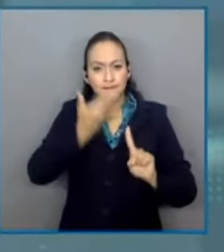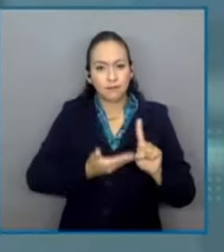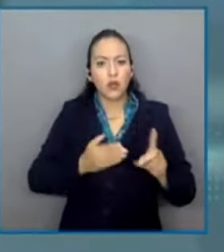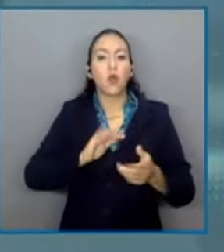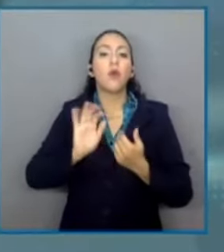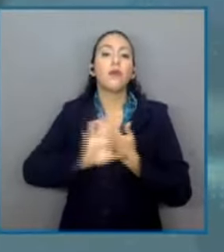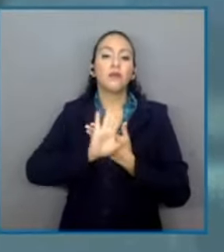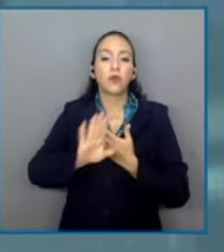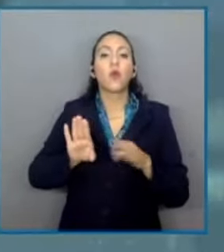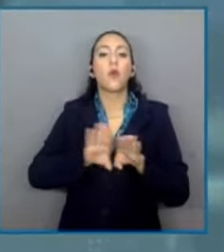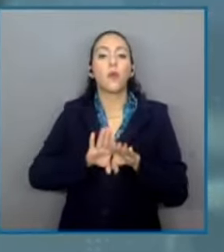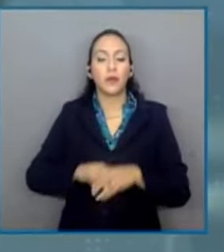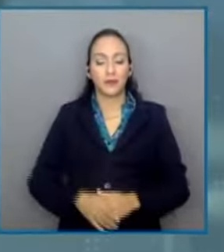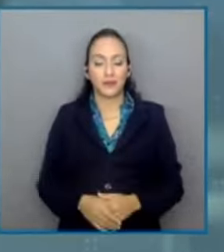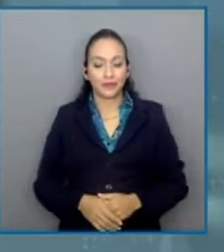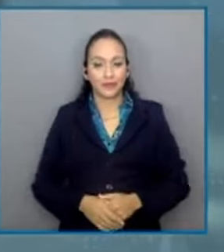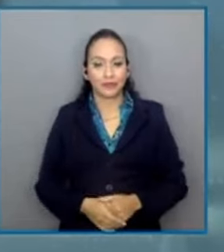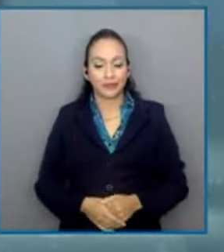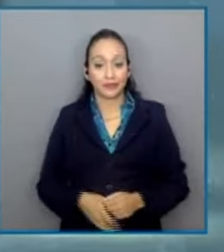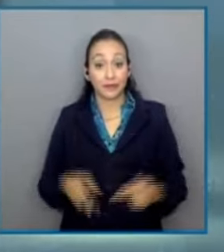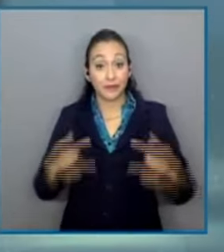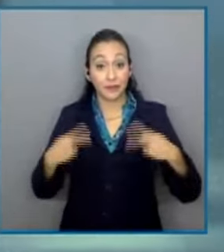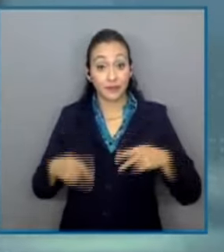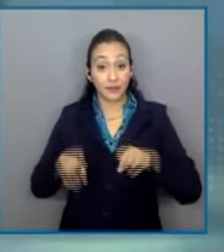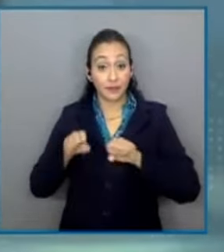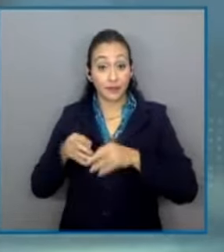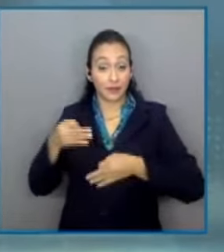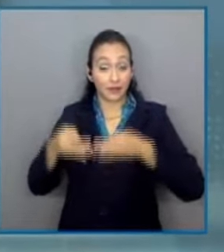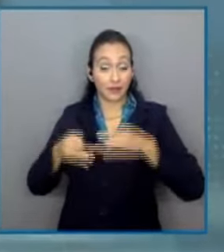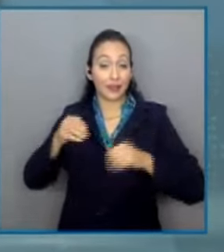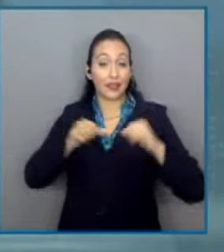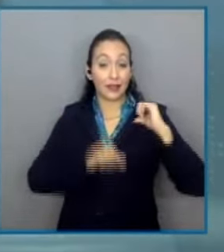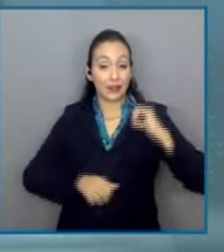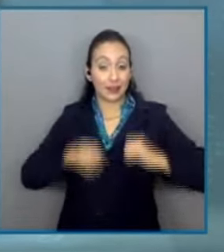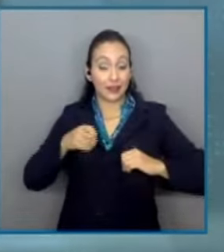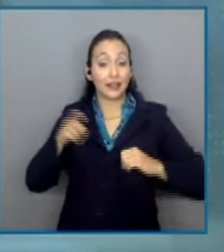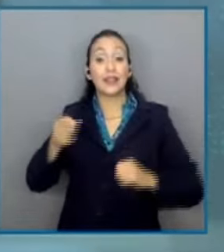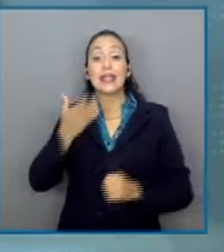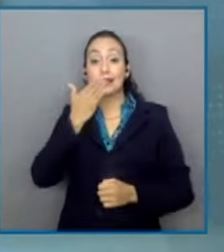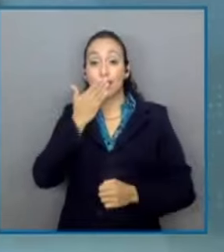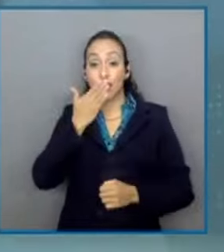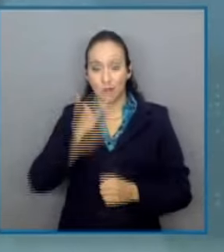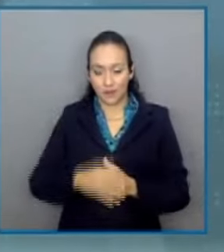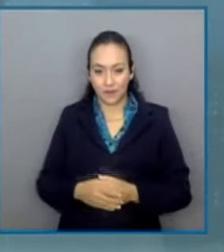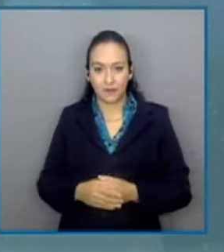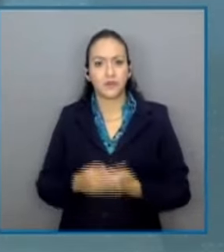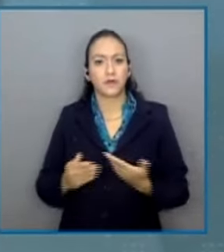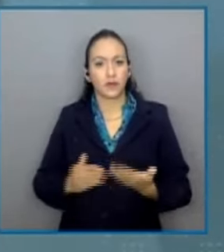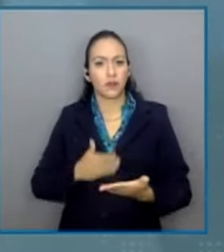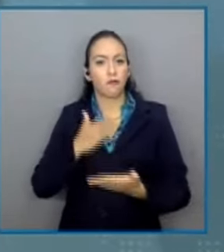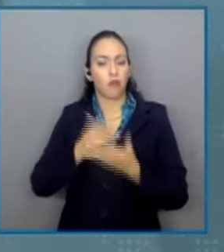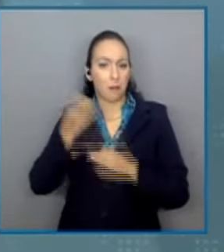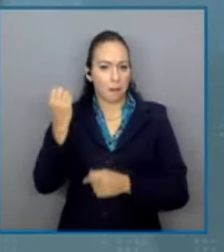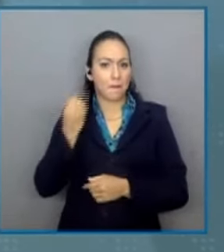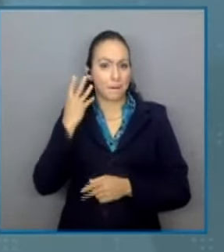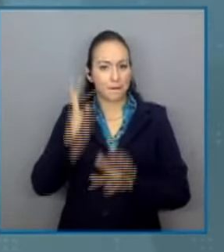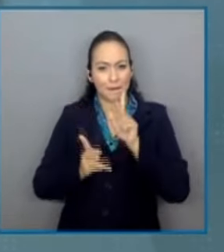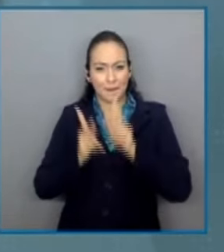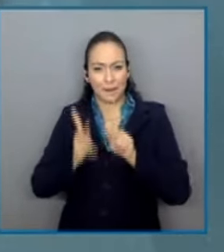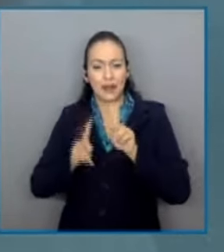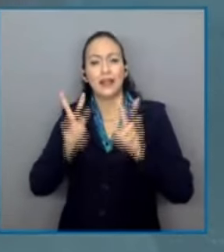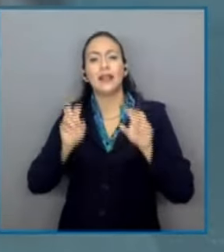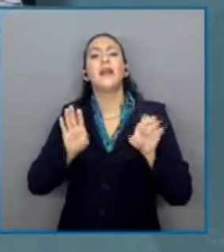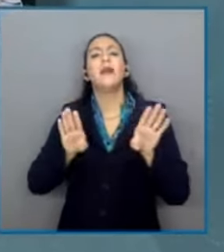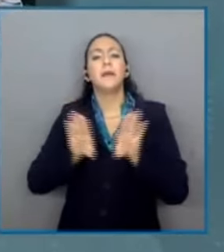Personal del Centro de Justicia Alternativa del Poder Judicial de Sonora asistió a una plática sobre protección de datos